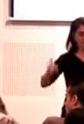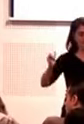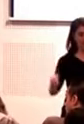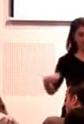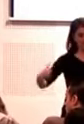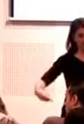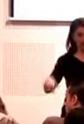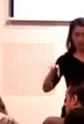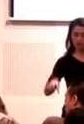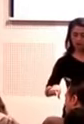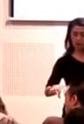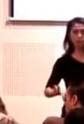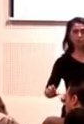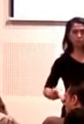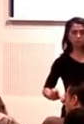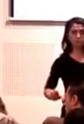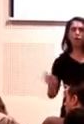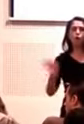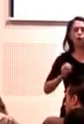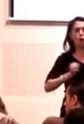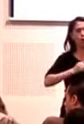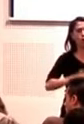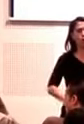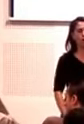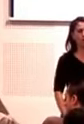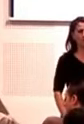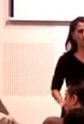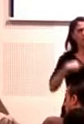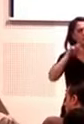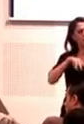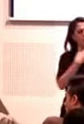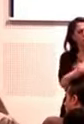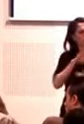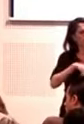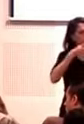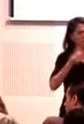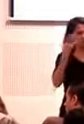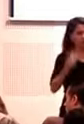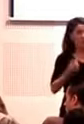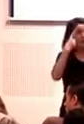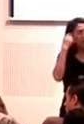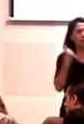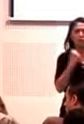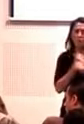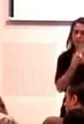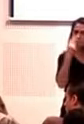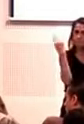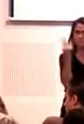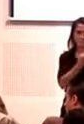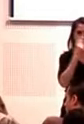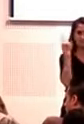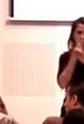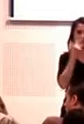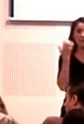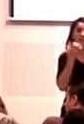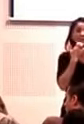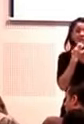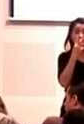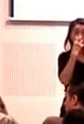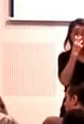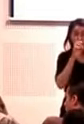yo que sé, en las rodillas, no sé, tienen un montón de juguetes adaptados y creo que es un trabajo súper interesante. Nada, si buscáis un poquito